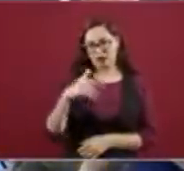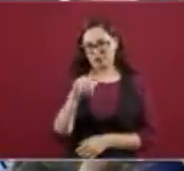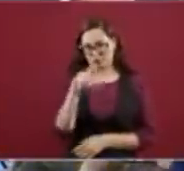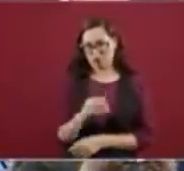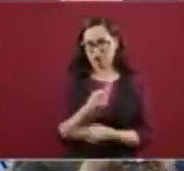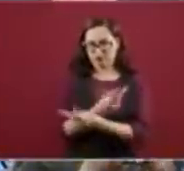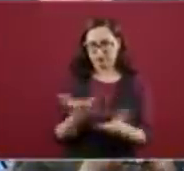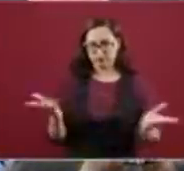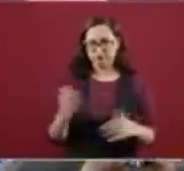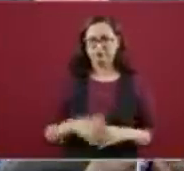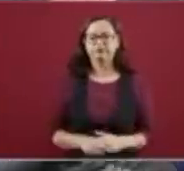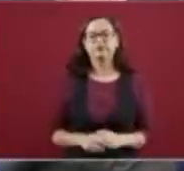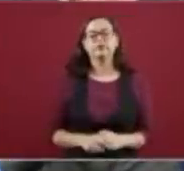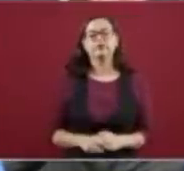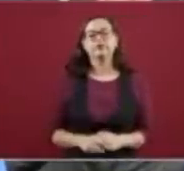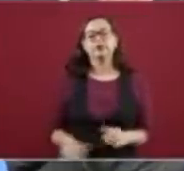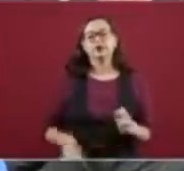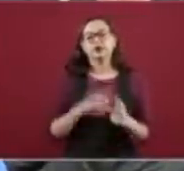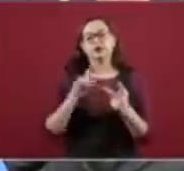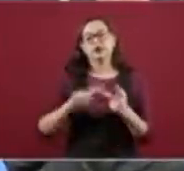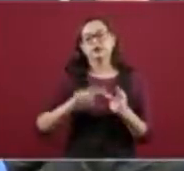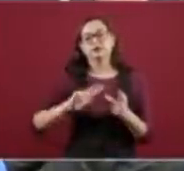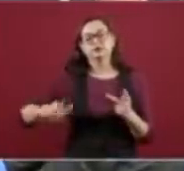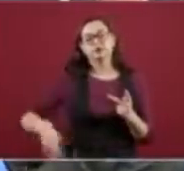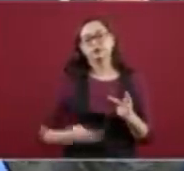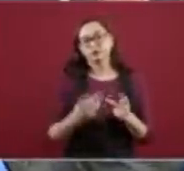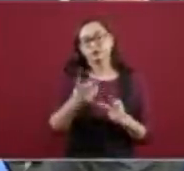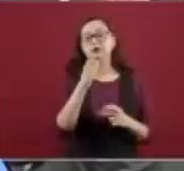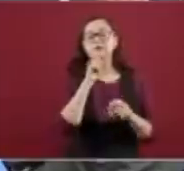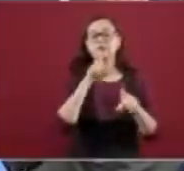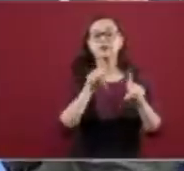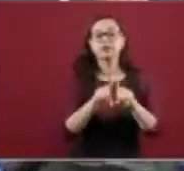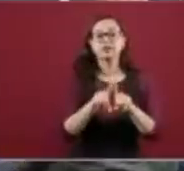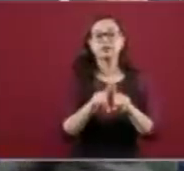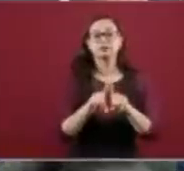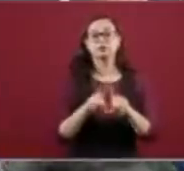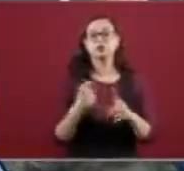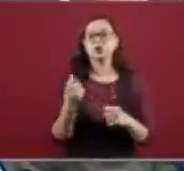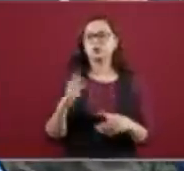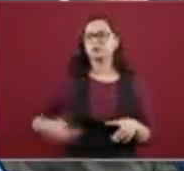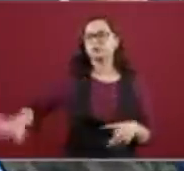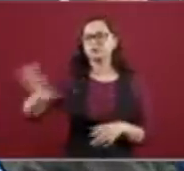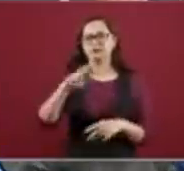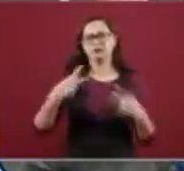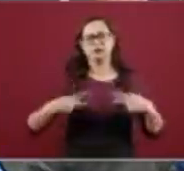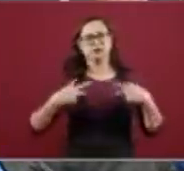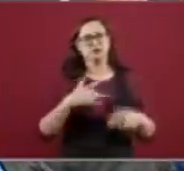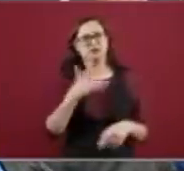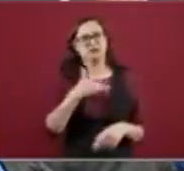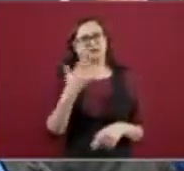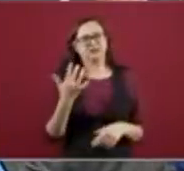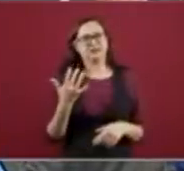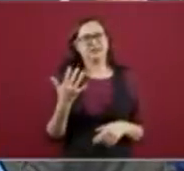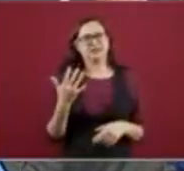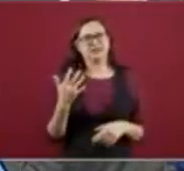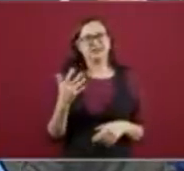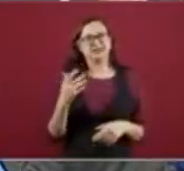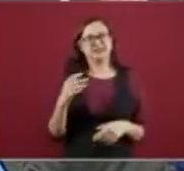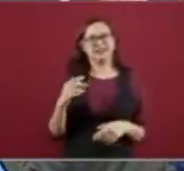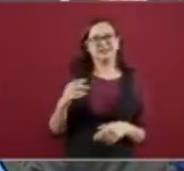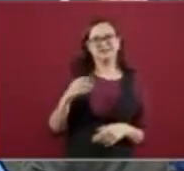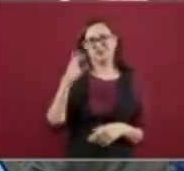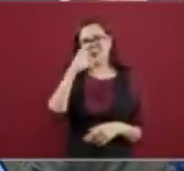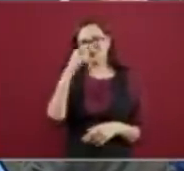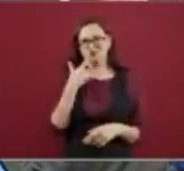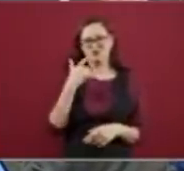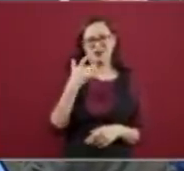señor presidente, también hay una curiosidad de la sociedad. Vieron que usted tiene una licencia permanente de manejo que